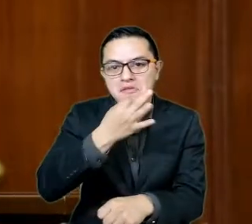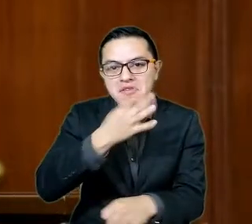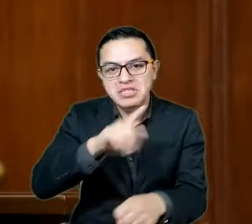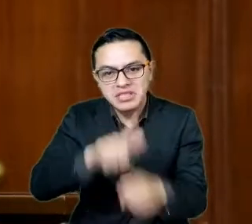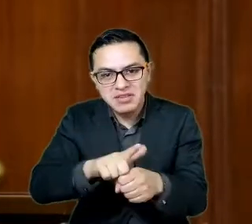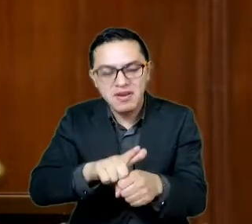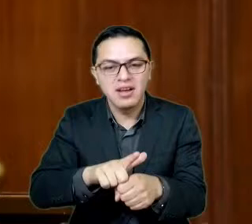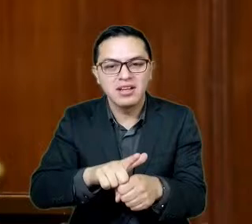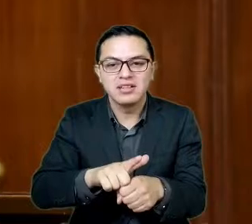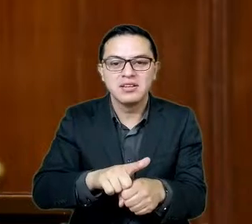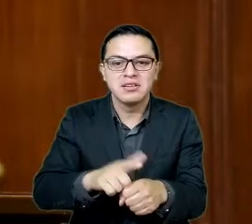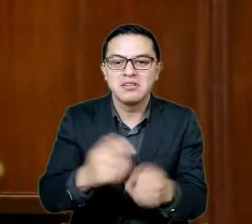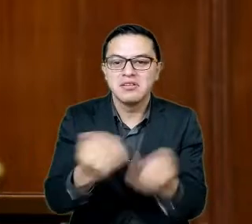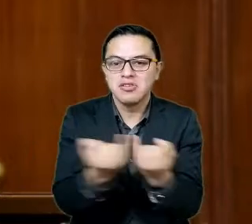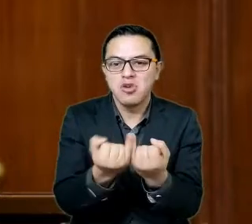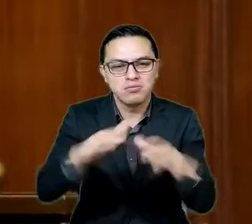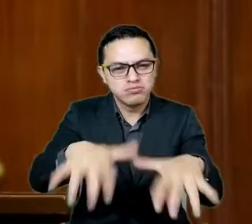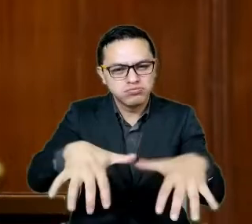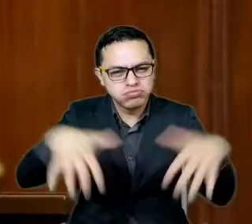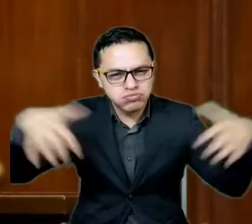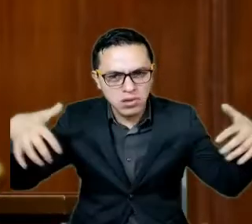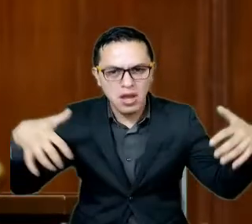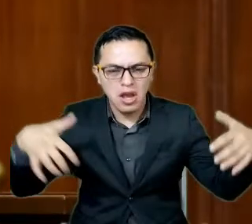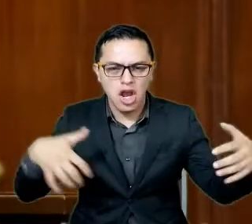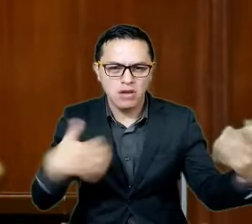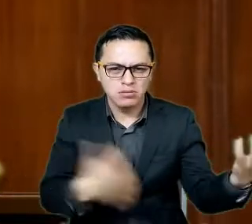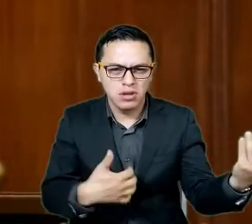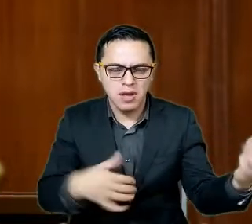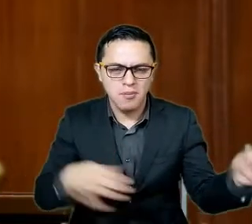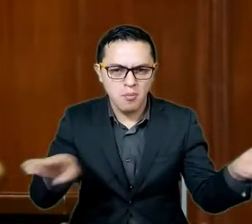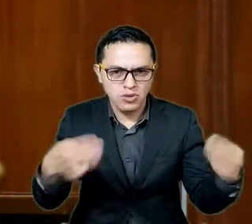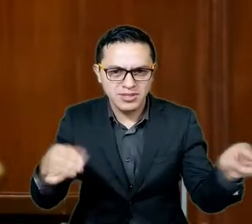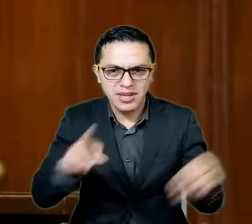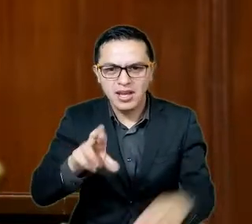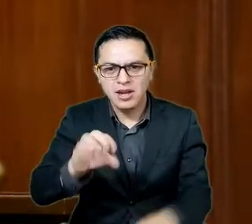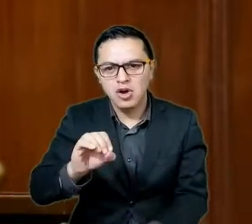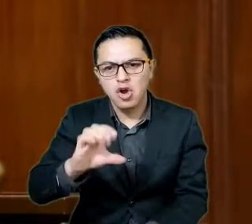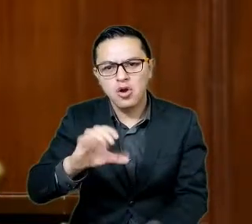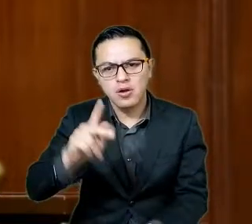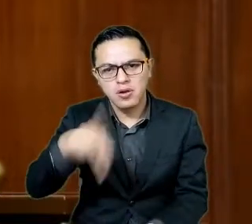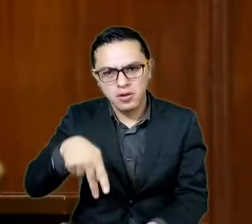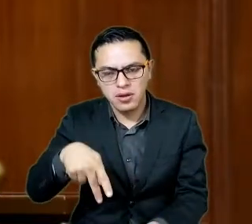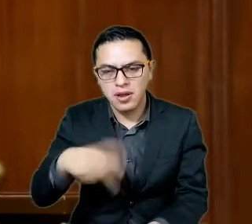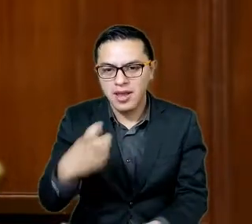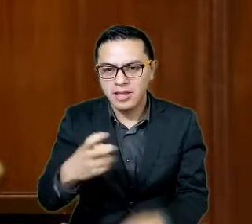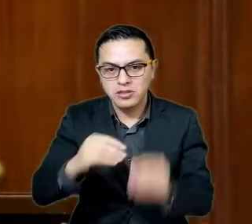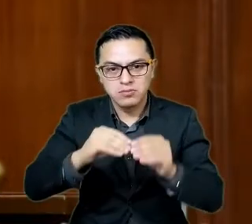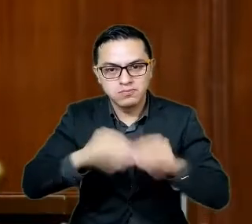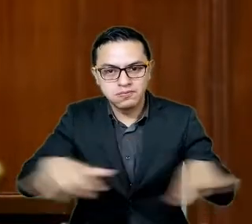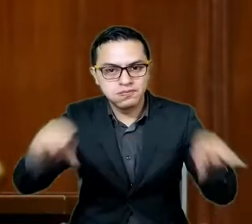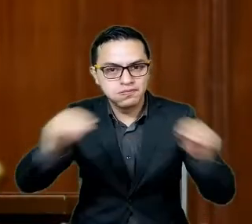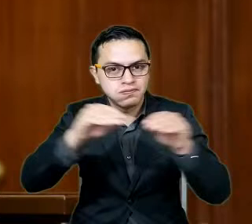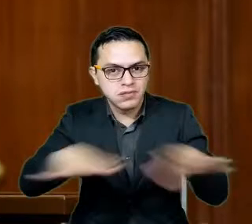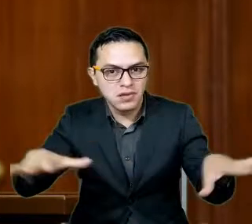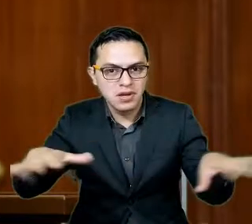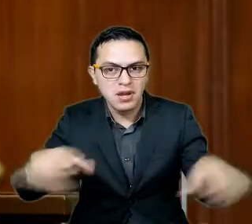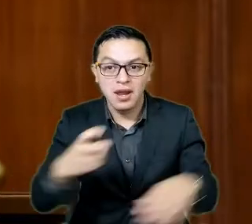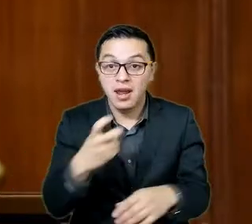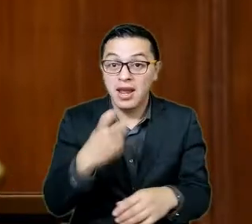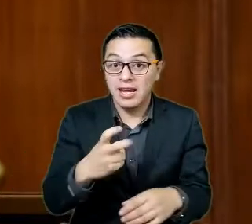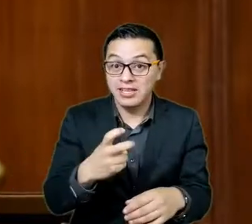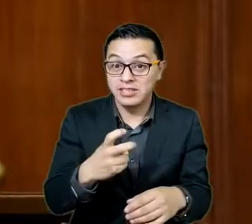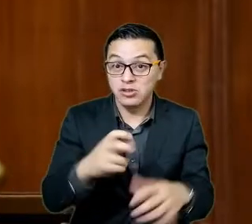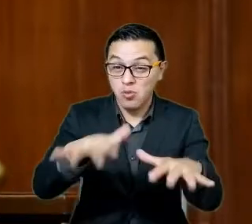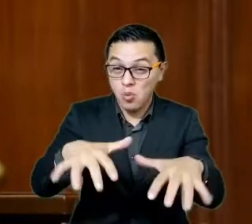que han desempeñado un papel fundamental en la promoción y difusión de este género musical evento de Corte